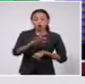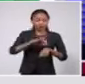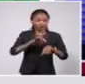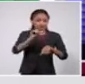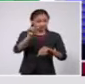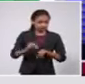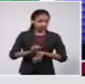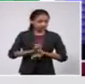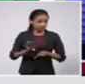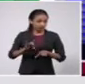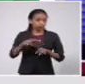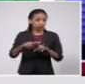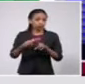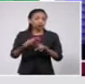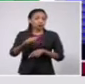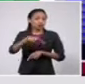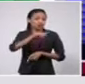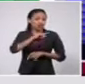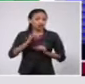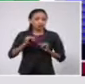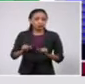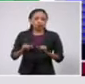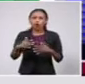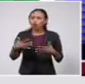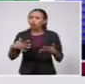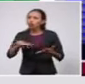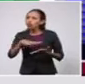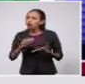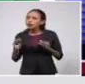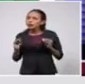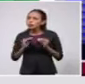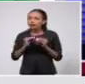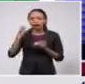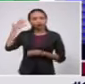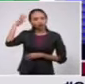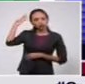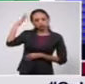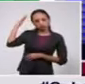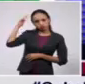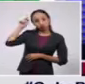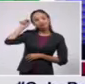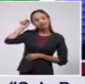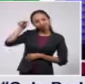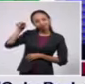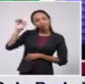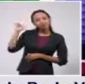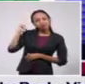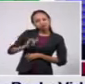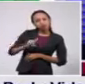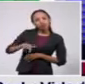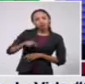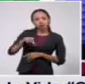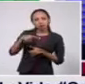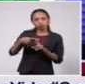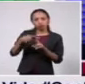diagnosticados ayer, la fuente de infección fue el exterior de nuestro país, y en el acumulado eso es